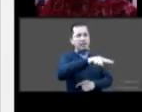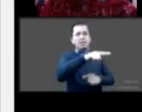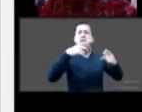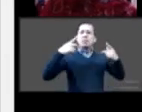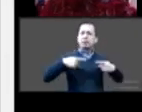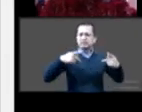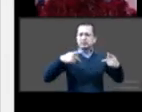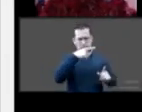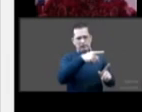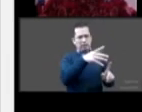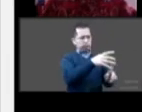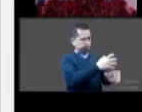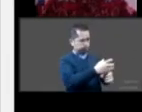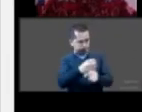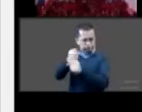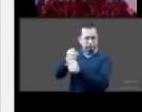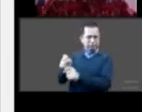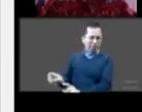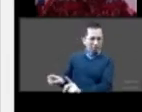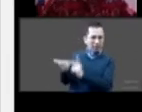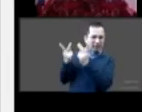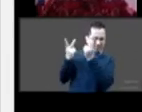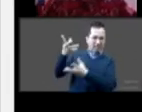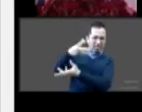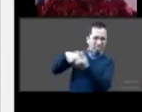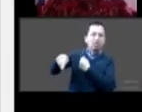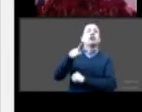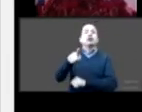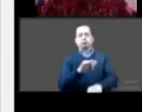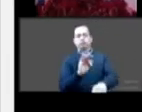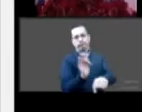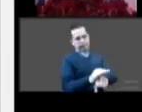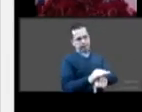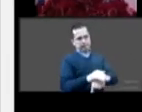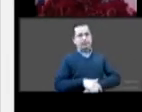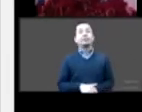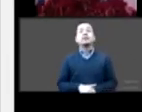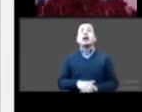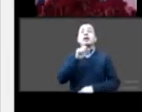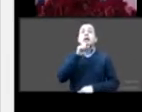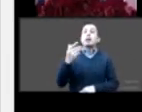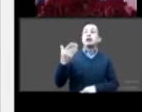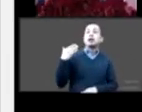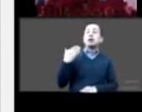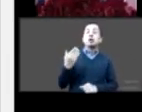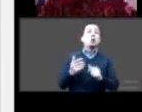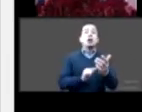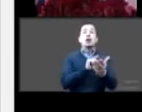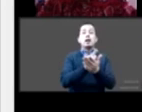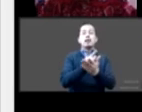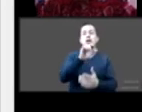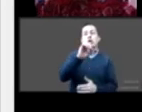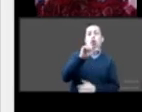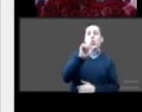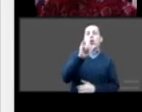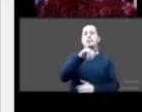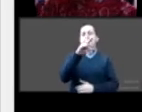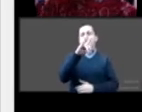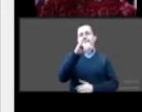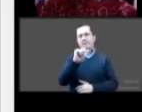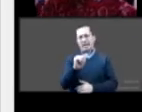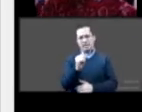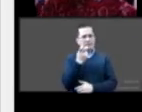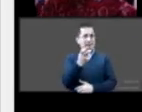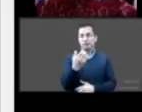de Trata de Personas. La Ley Olimpia, que es de las más nuevas, ¿no? De este año prácticamente es,